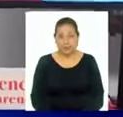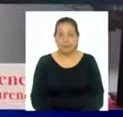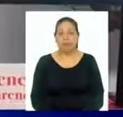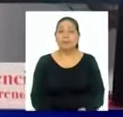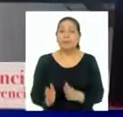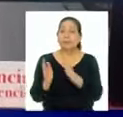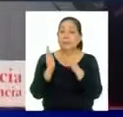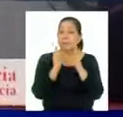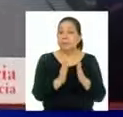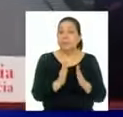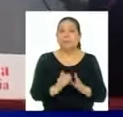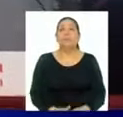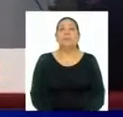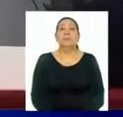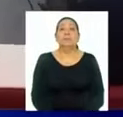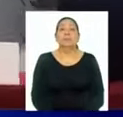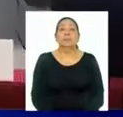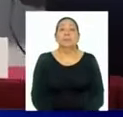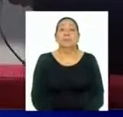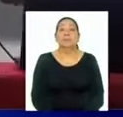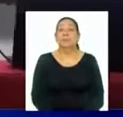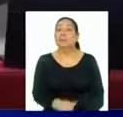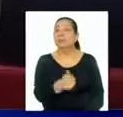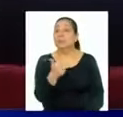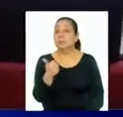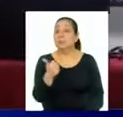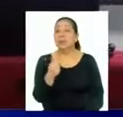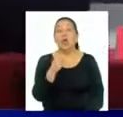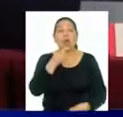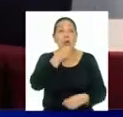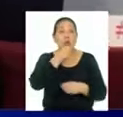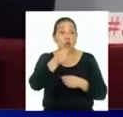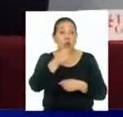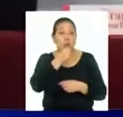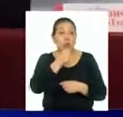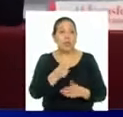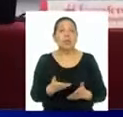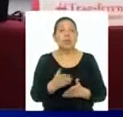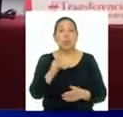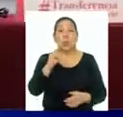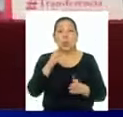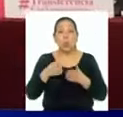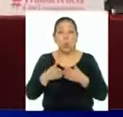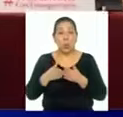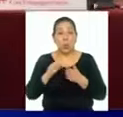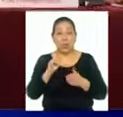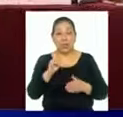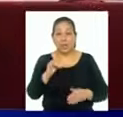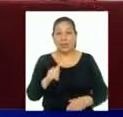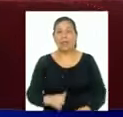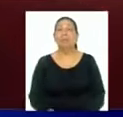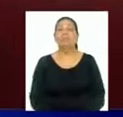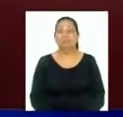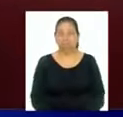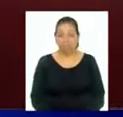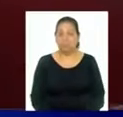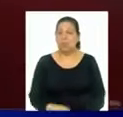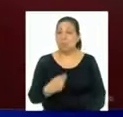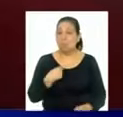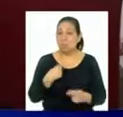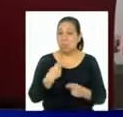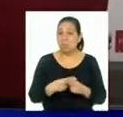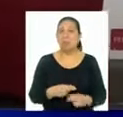gracias. Damos paso entonces a José Montalvo, del portal de noticias Gaceta Ucayalina. Buenas tardes. Mi